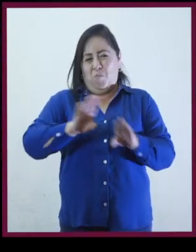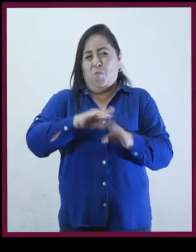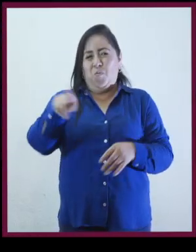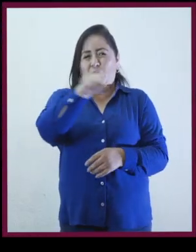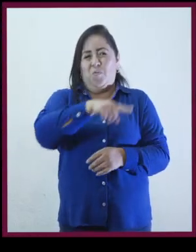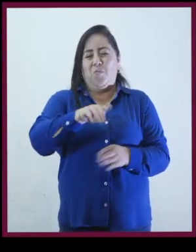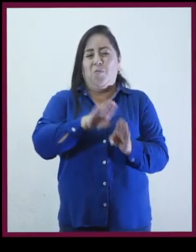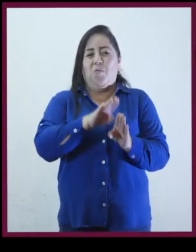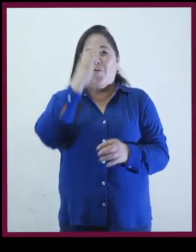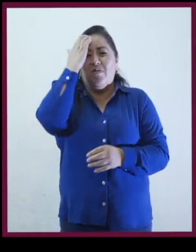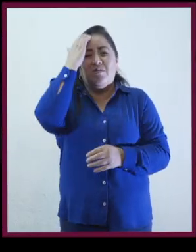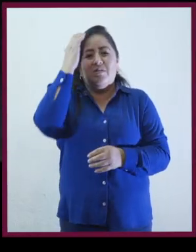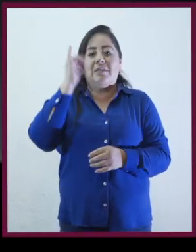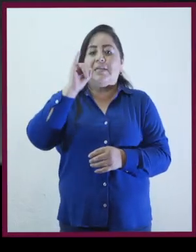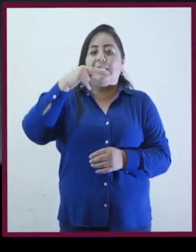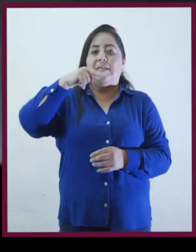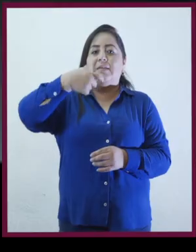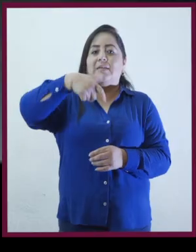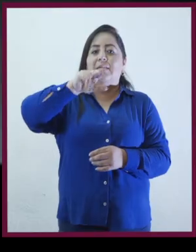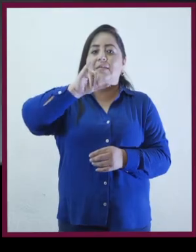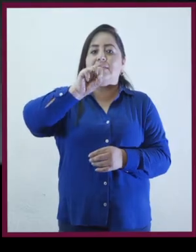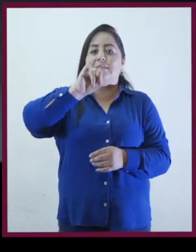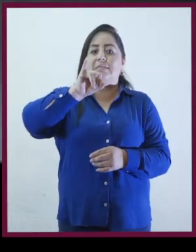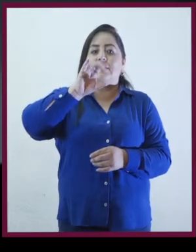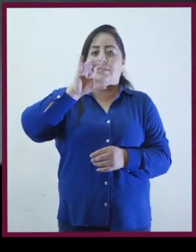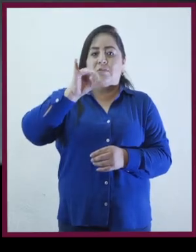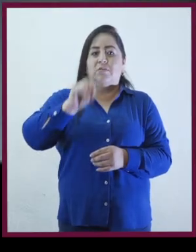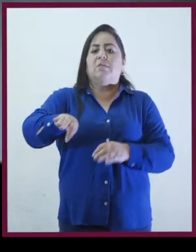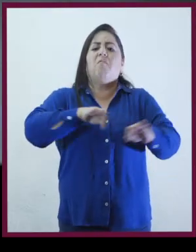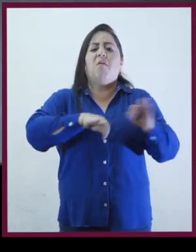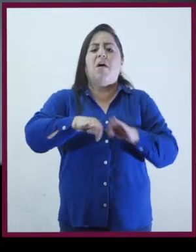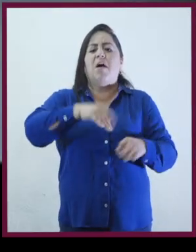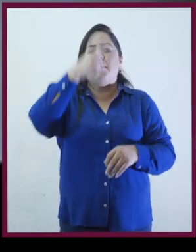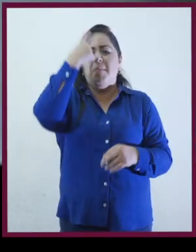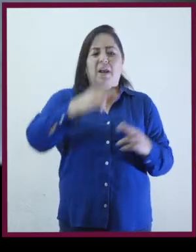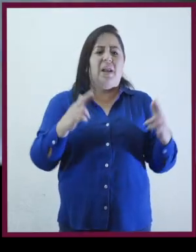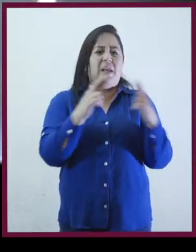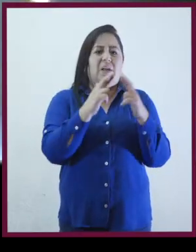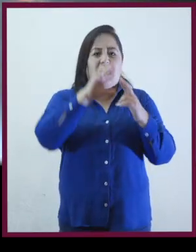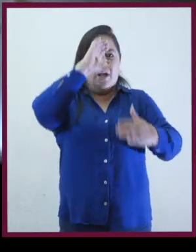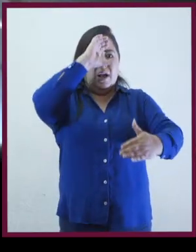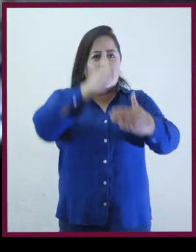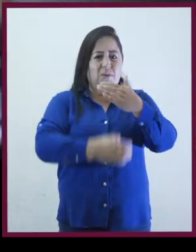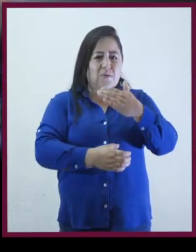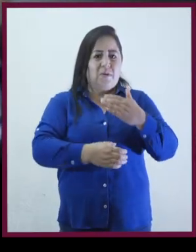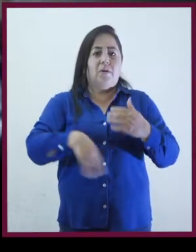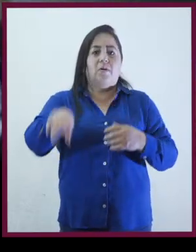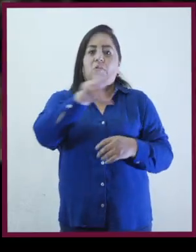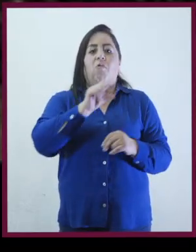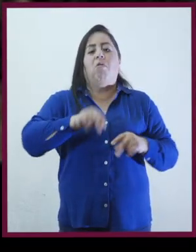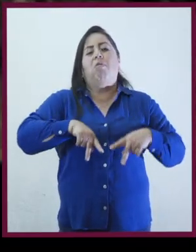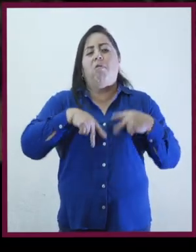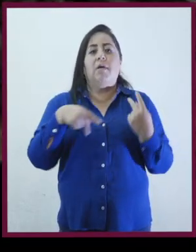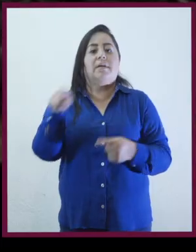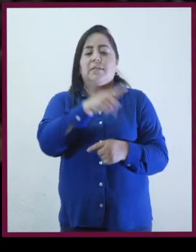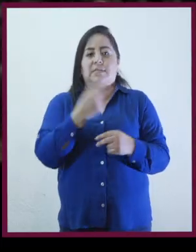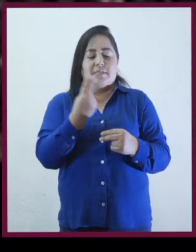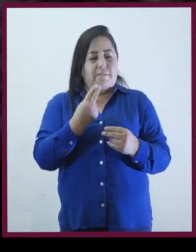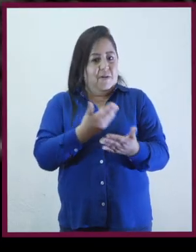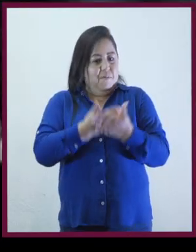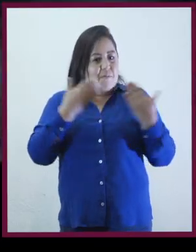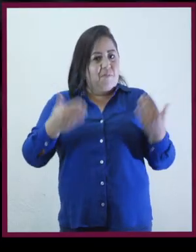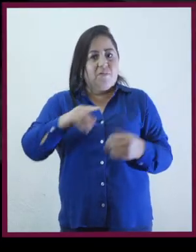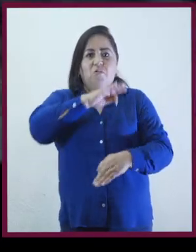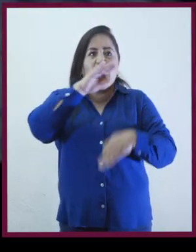vigilantes conocido como Inquisición trabajaba para garantizar que la religión católica no se debilitara y estuviera presente